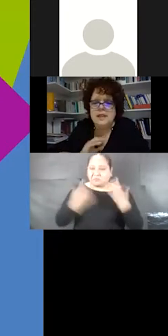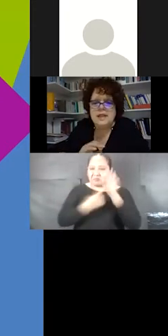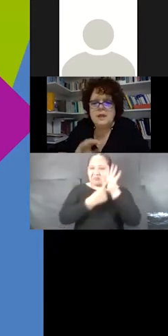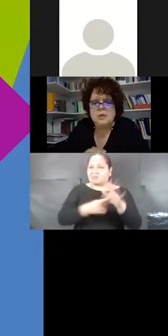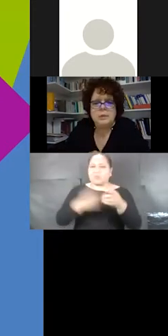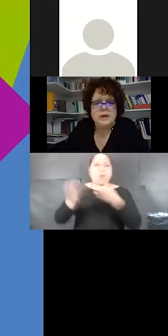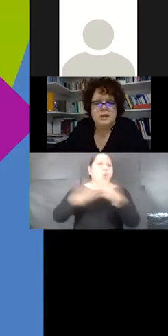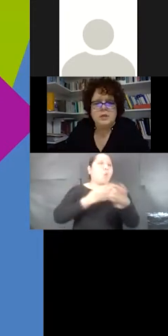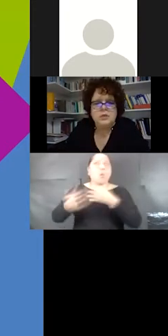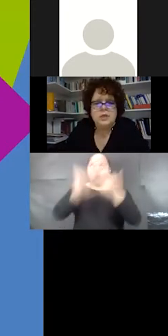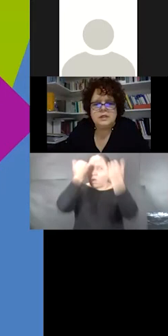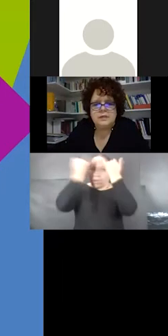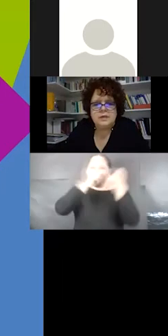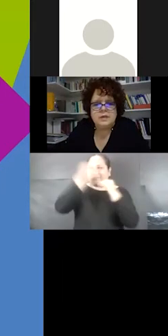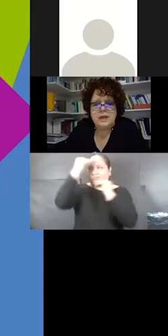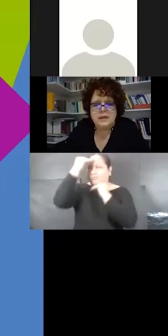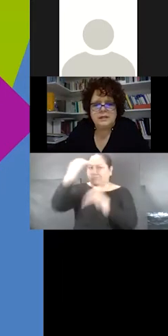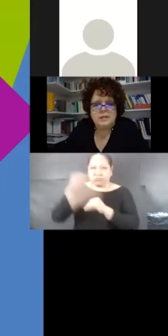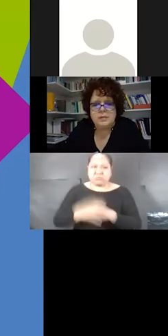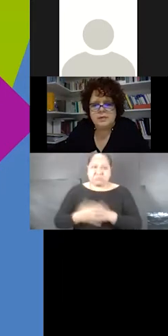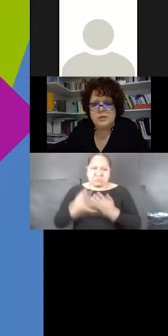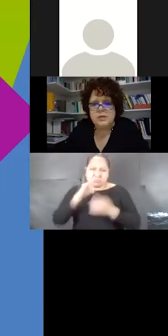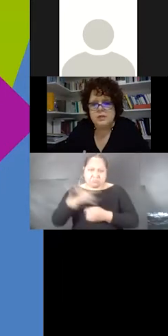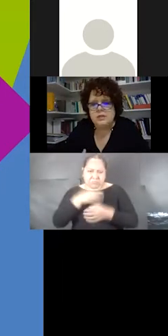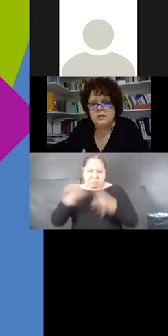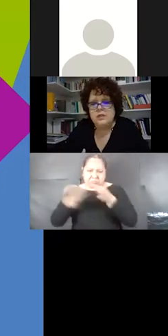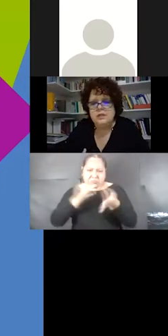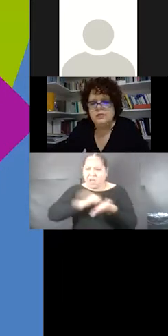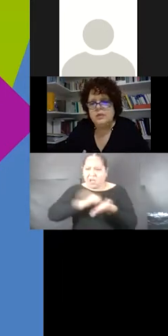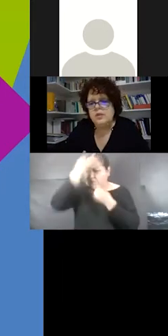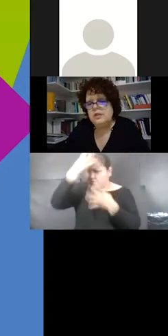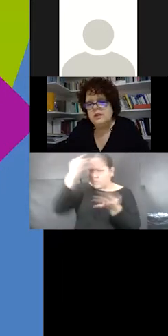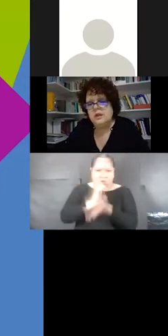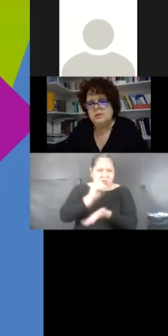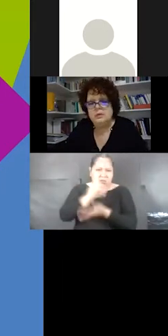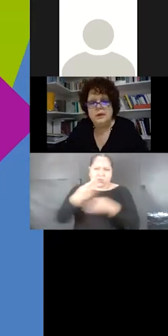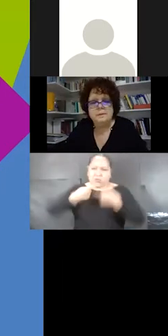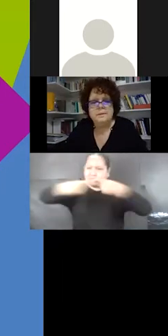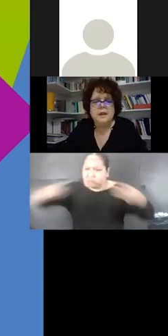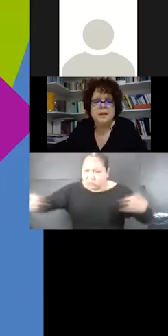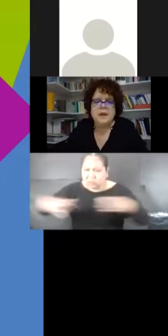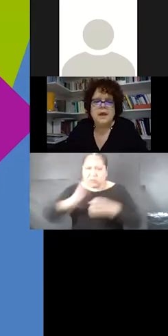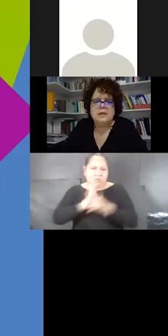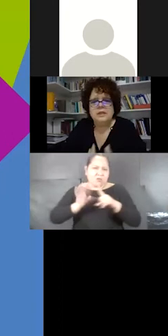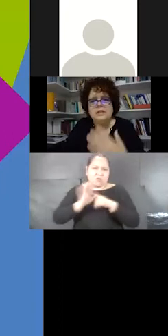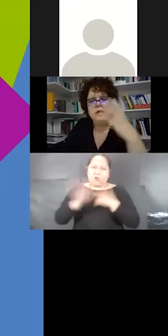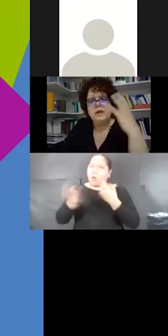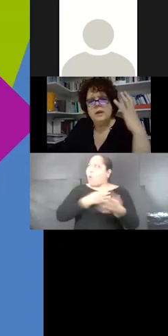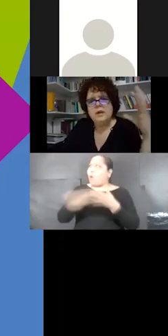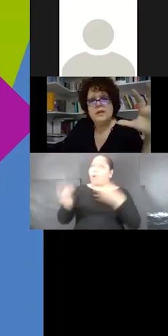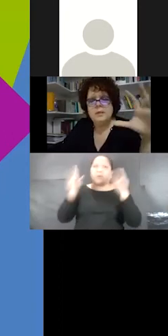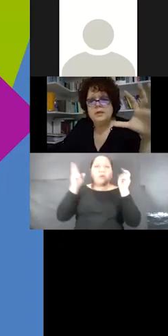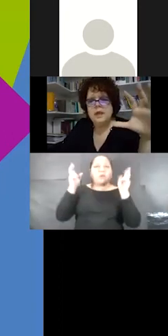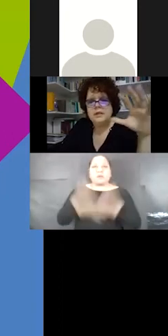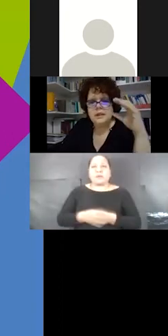límites, se usa para el discurso científico, el arte, información, educación, difusión de la cultura. Entonces, eso es lo